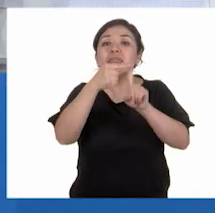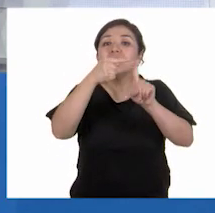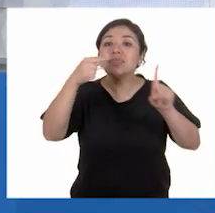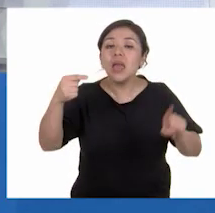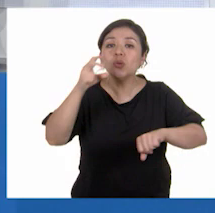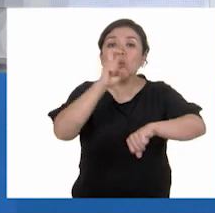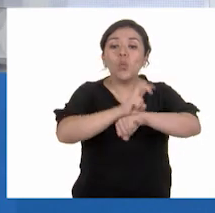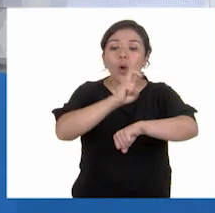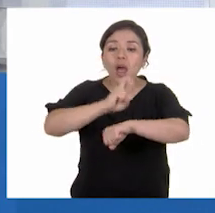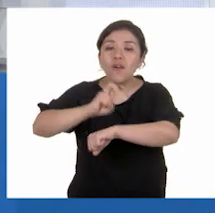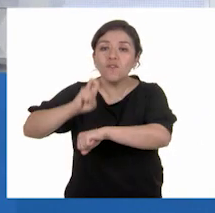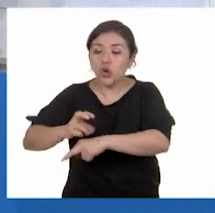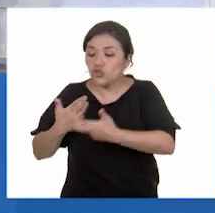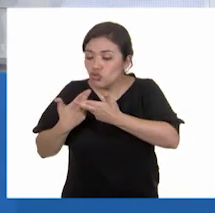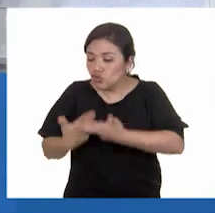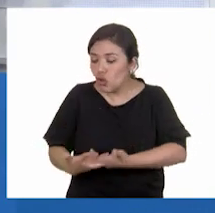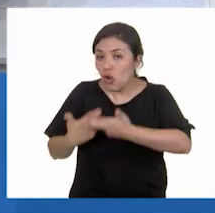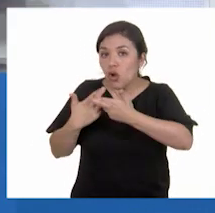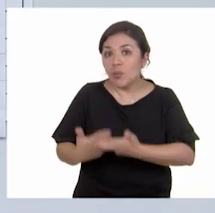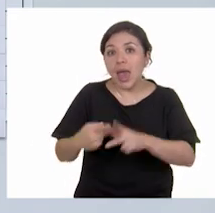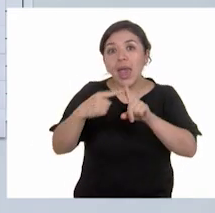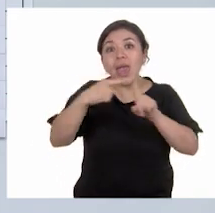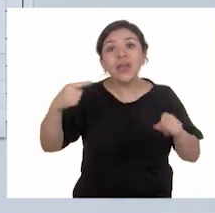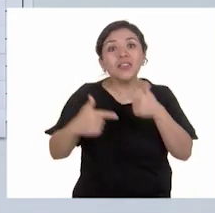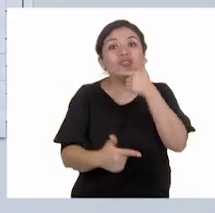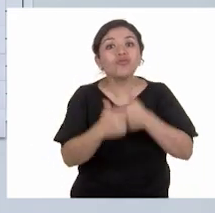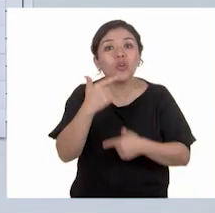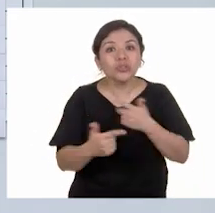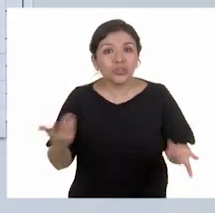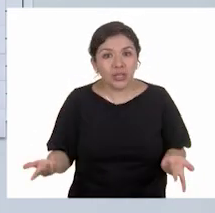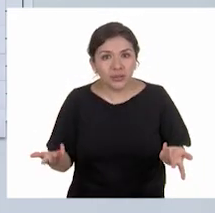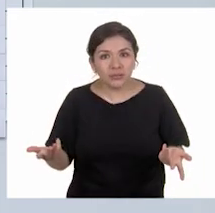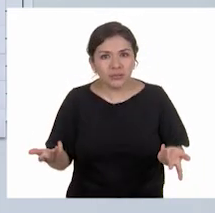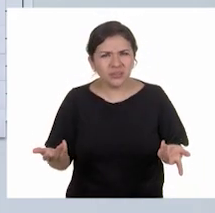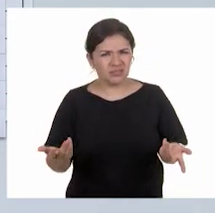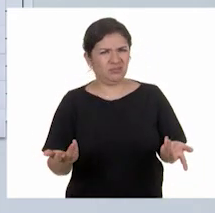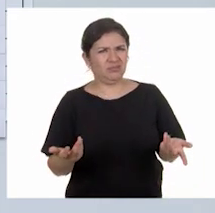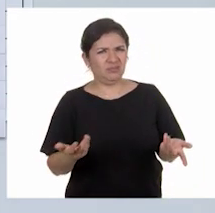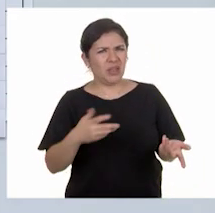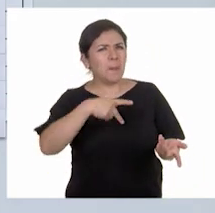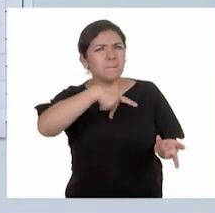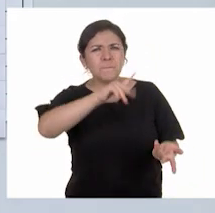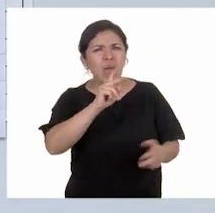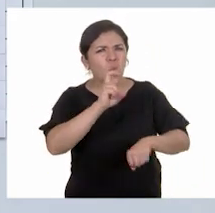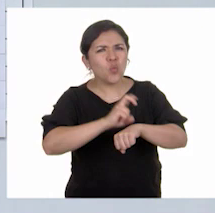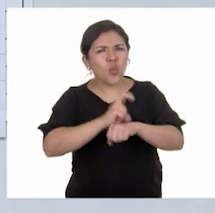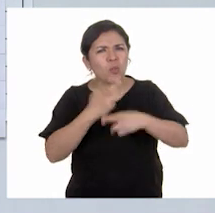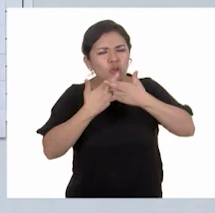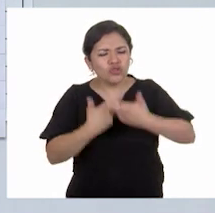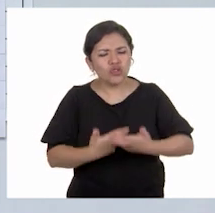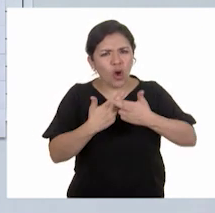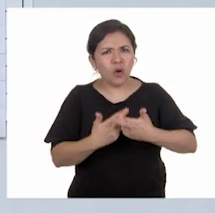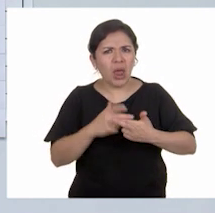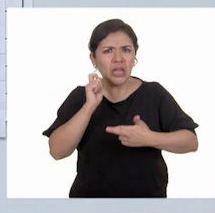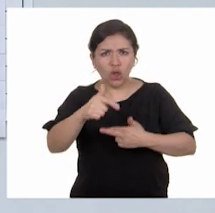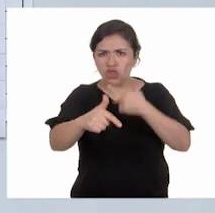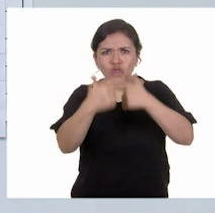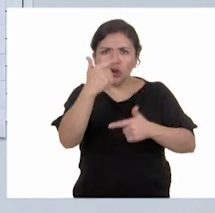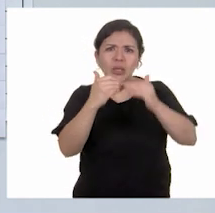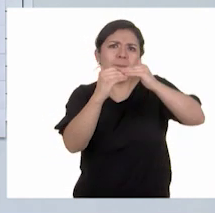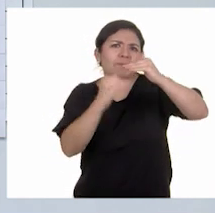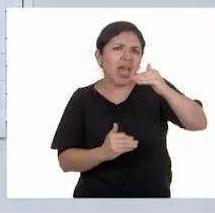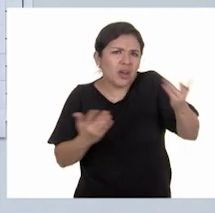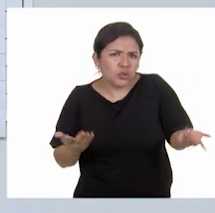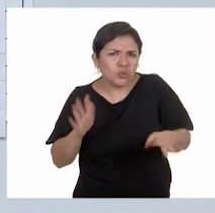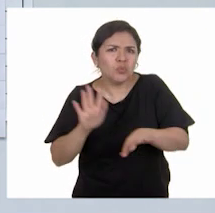los huevos que sobraron entre 12. Pero los huevos que sobraron son menos que 12 y por